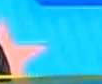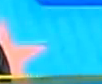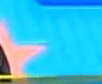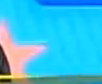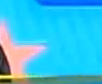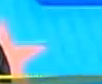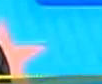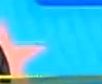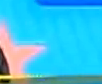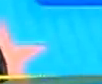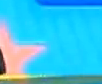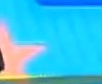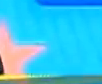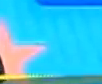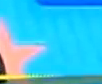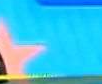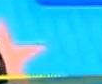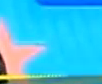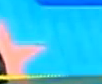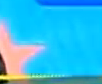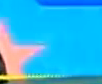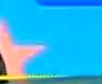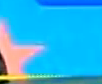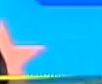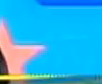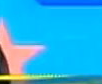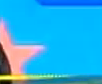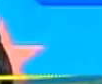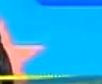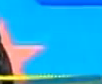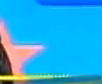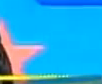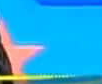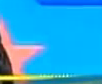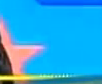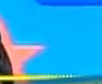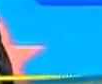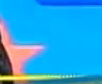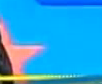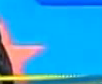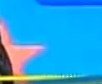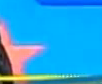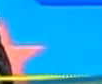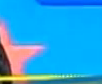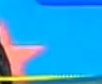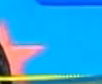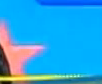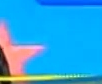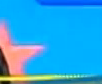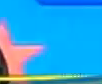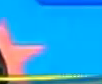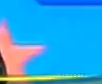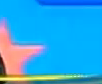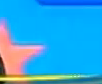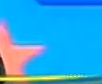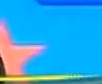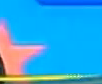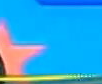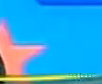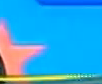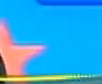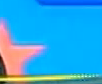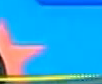vía del trabajo acometido en este año pasado, 2021, que se cumplió la tarea de rescate,